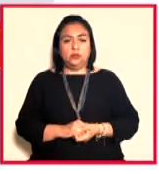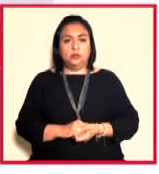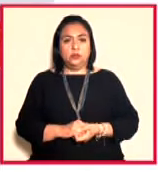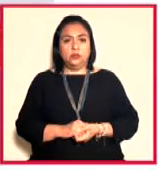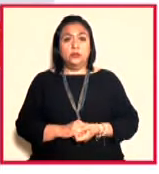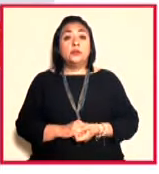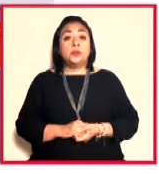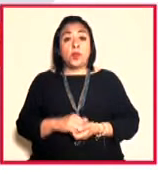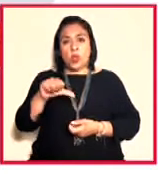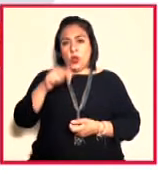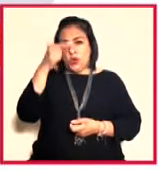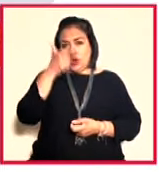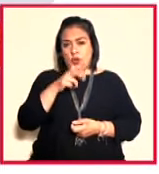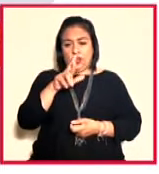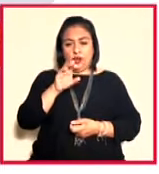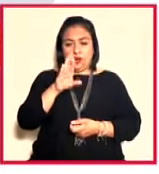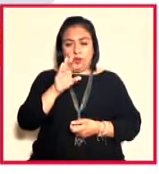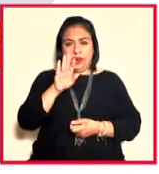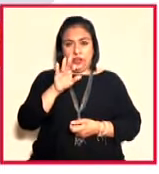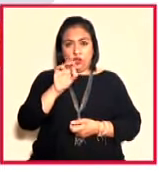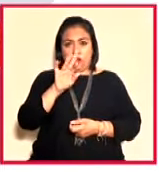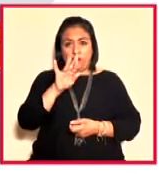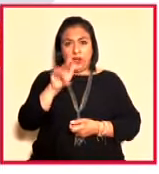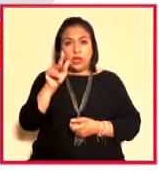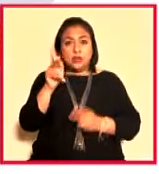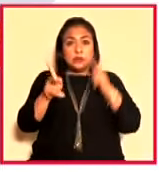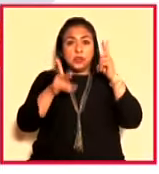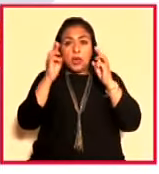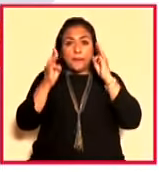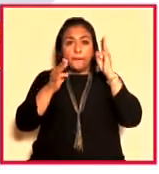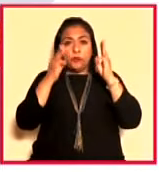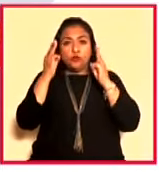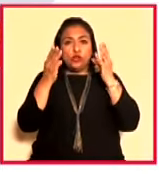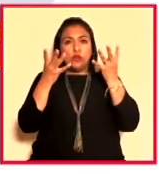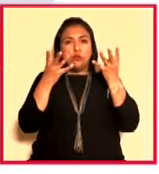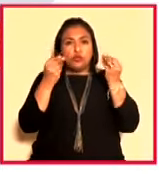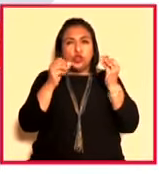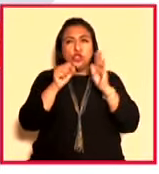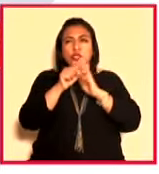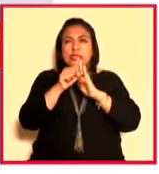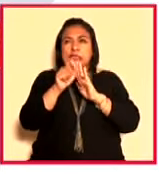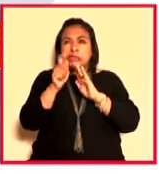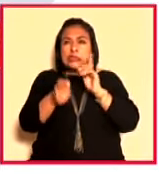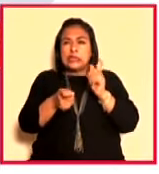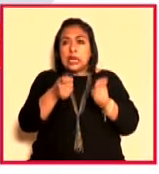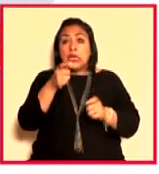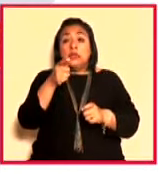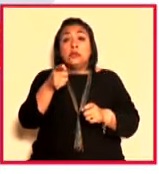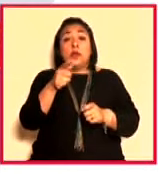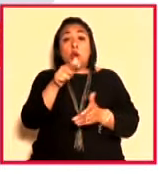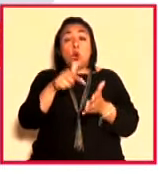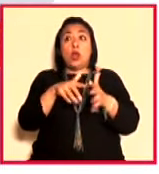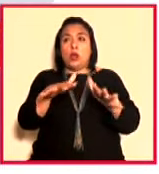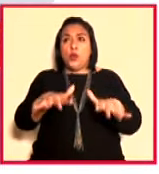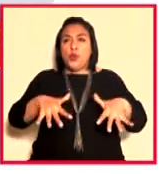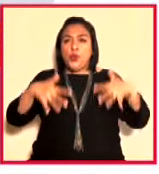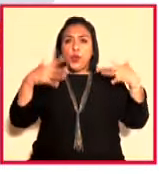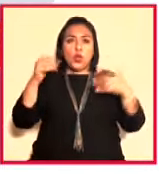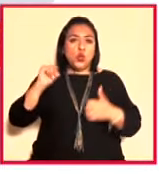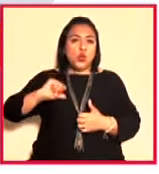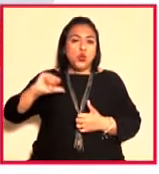Esta noche Roberto Frías nos lleva de visita al Museo de las Muchas Significaciones de la Roca, un majestuoso recinto porfiriano que aún se